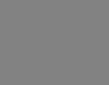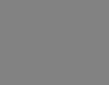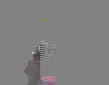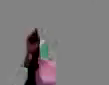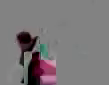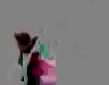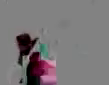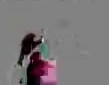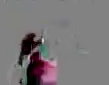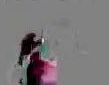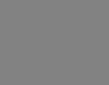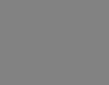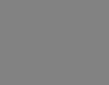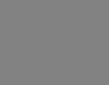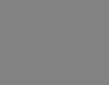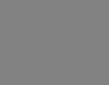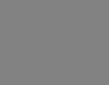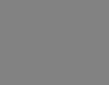pero